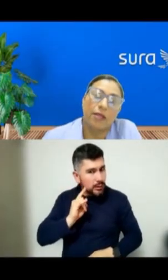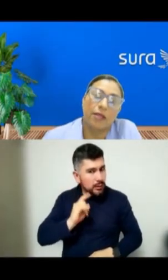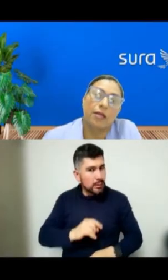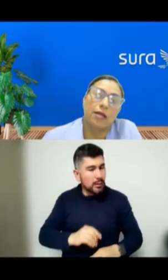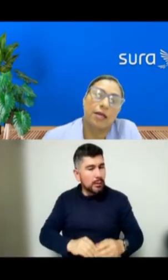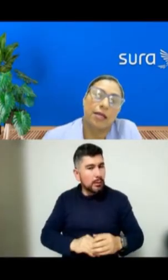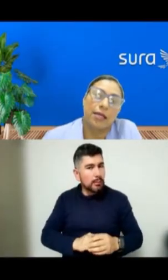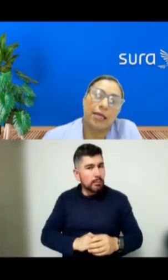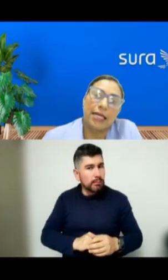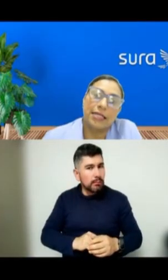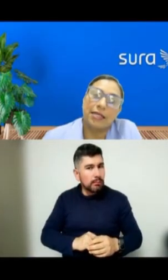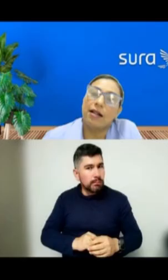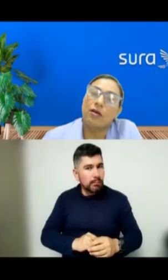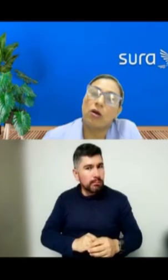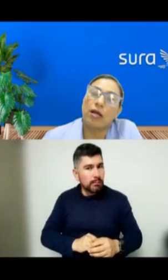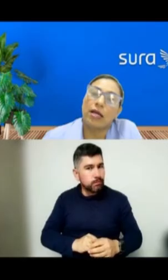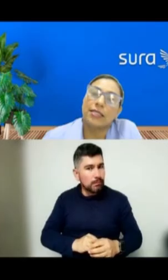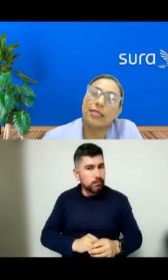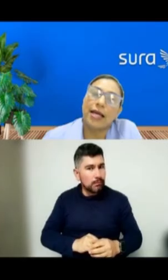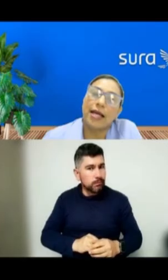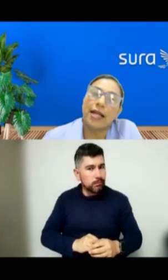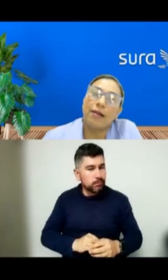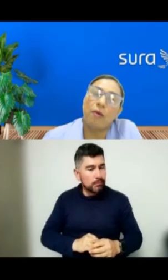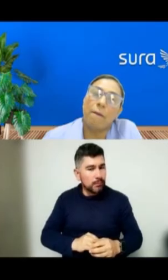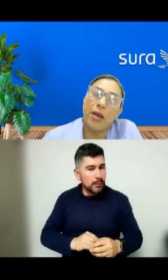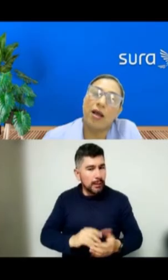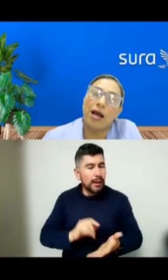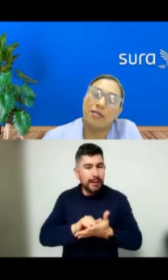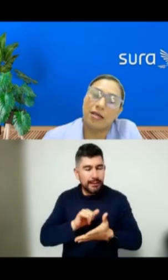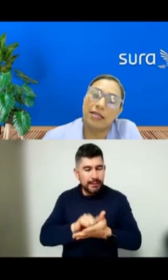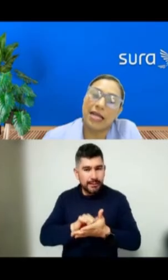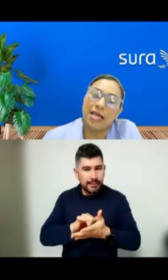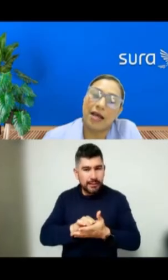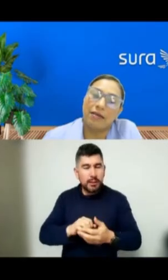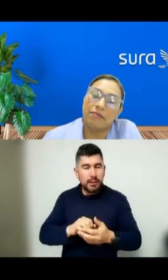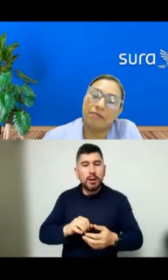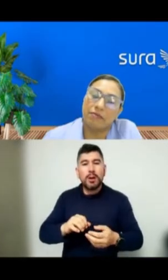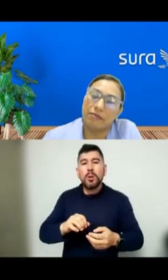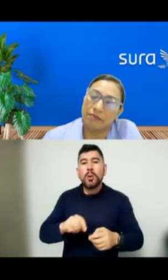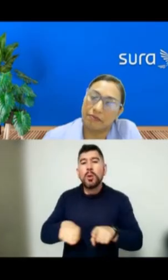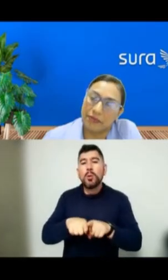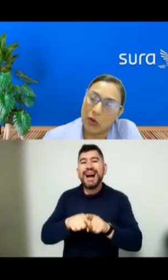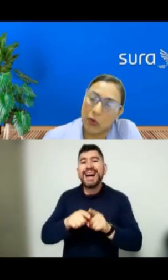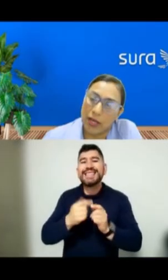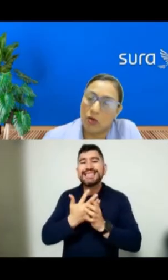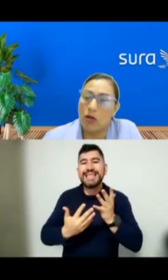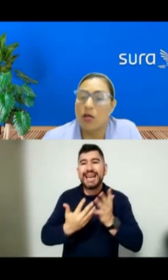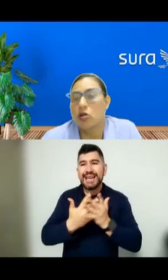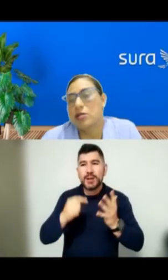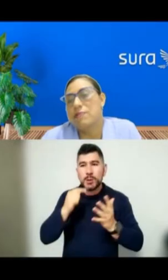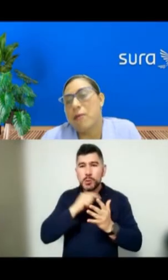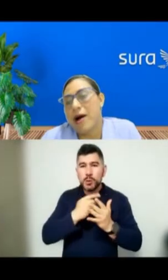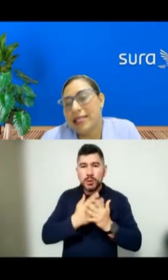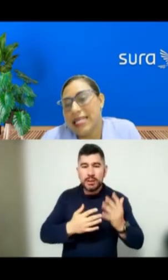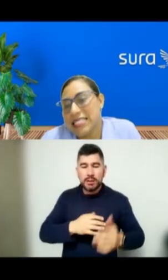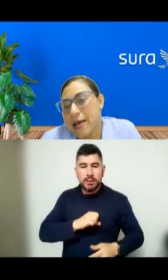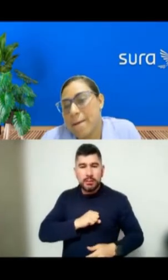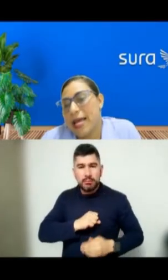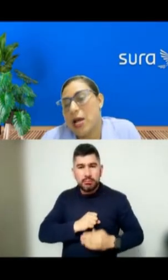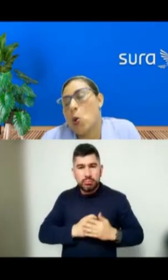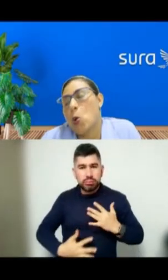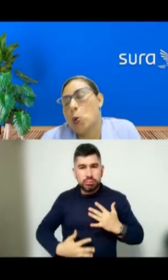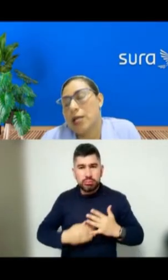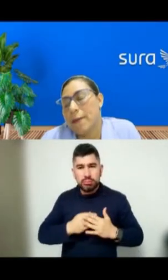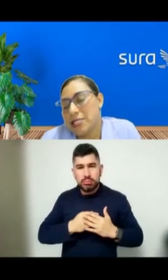arterial, que es el bombeo que hace de la sangre del corazón. Entonces vamos a